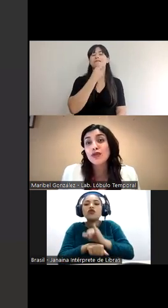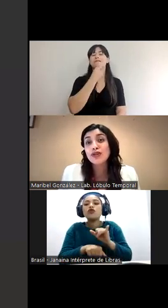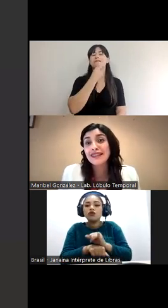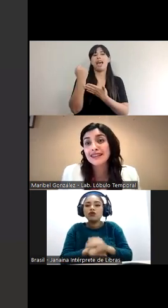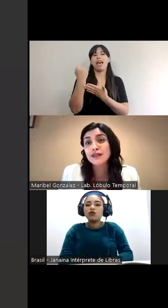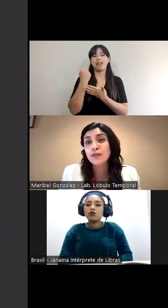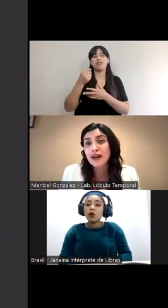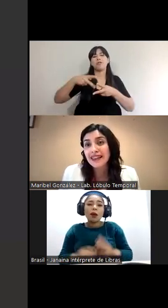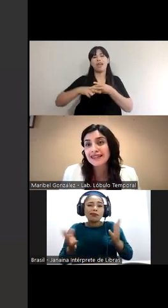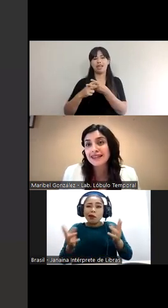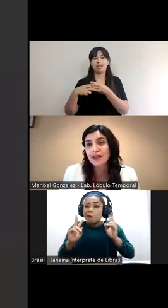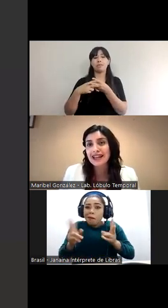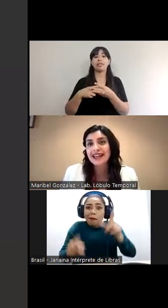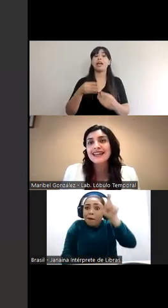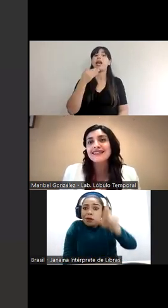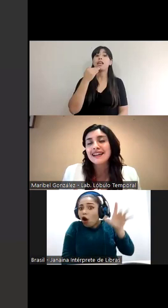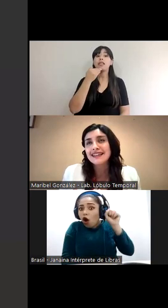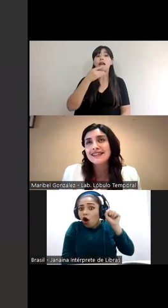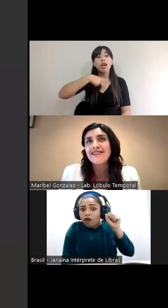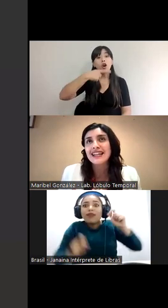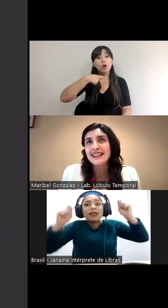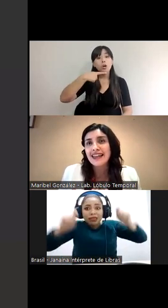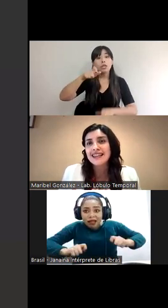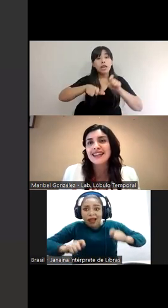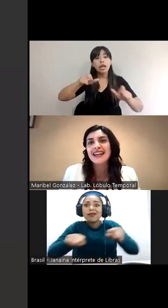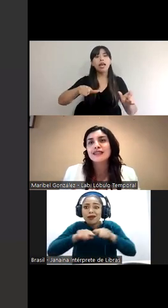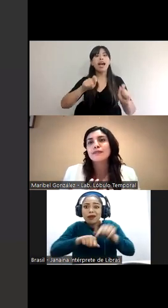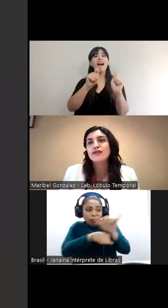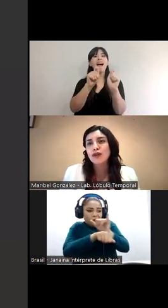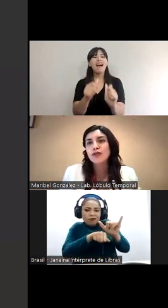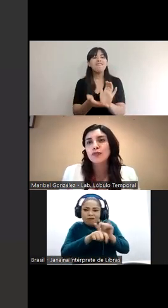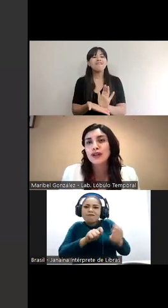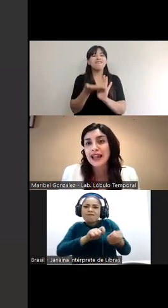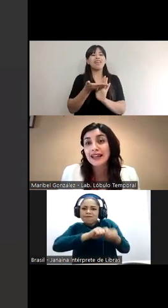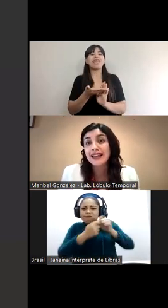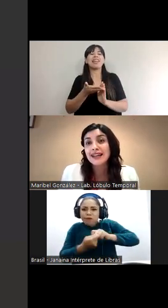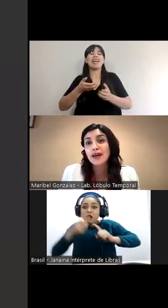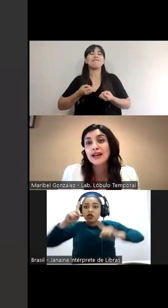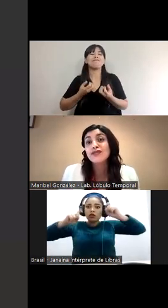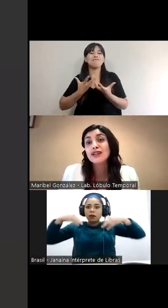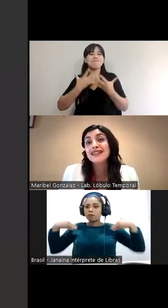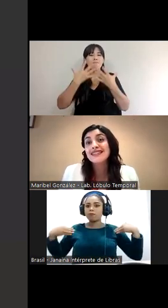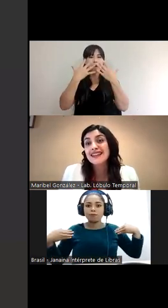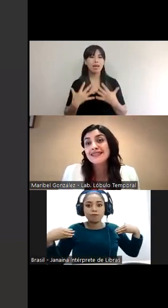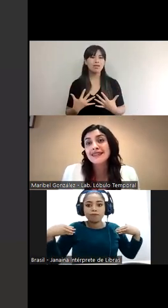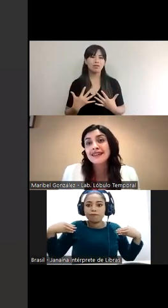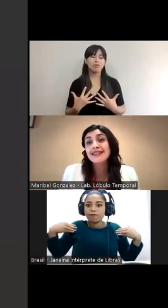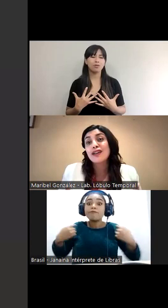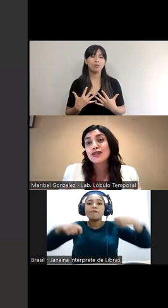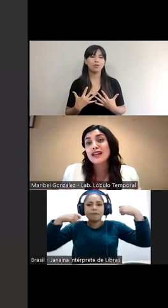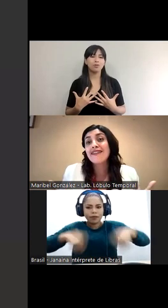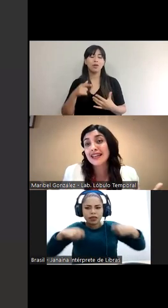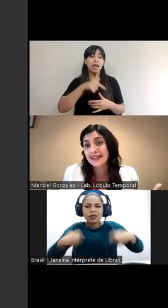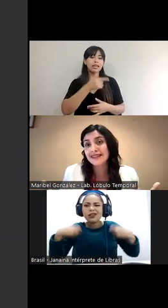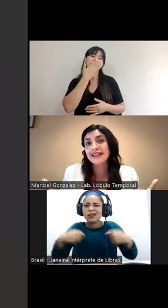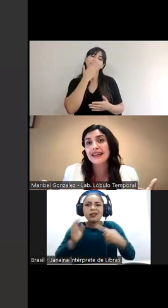mismos oyentes puedan desarrollar ciertas habilidades de expresión corporal, las cuales son necesarias